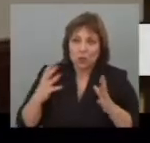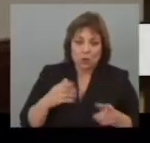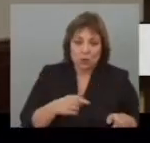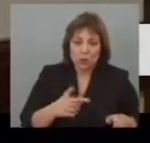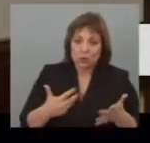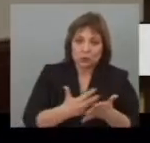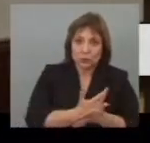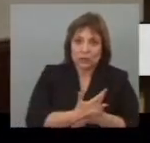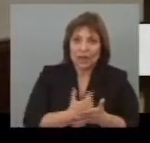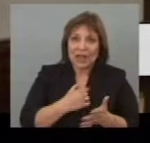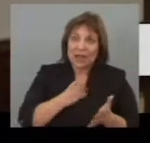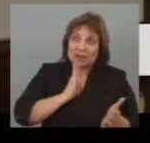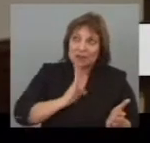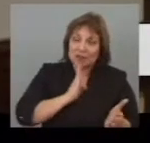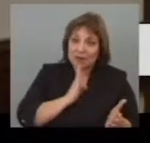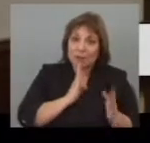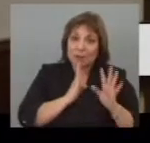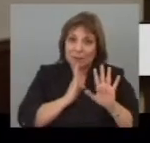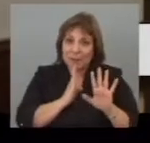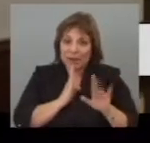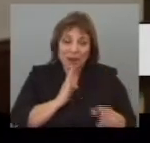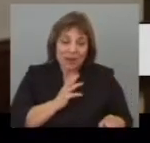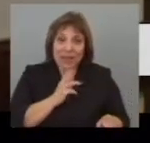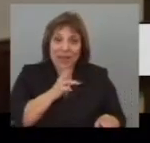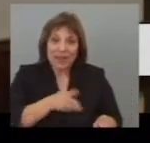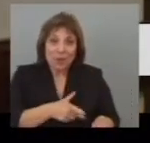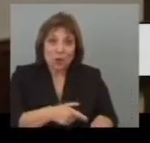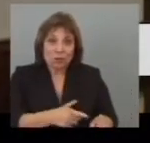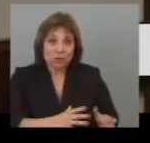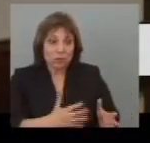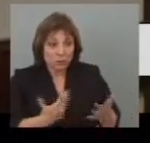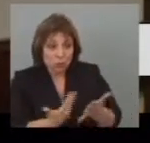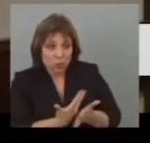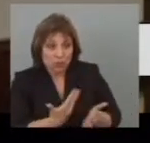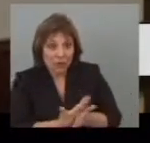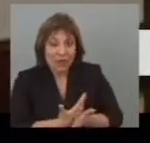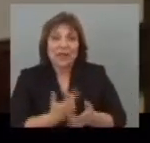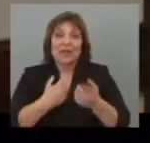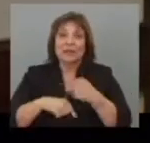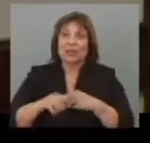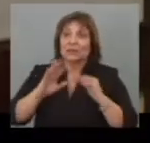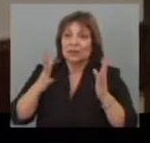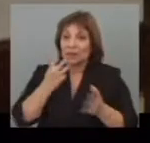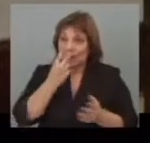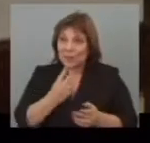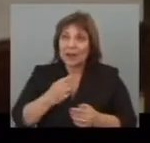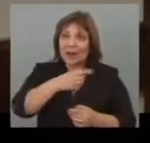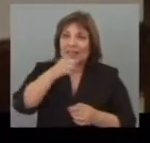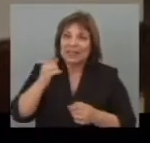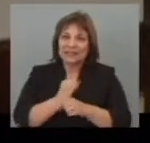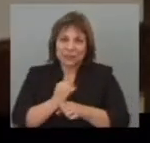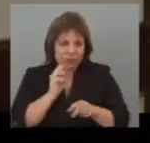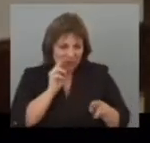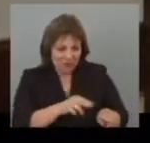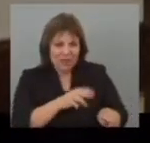de tolerancia de la violencia a veces tiene que ver con que, bueno, aparezcan los primeros indicios de instituciones, o sea, una mirada externa que empiece